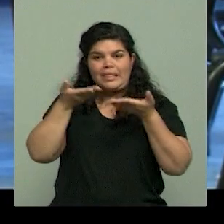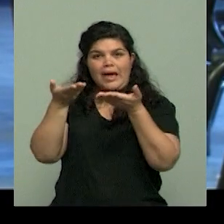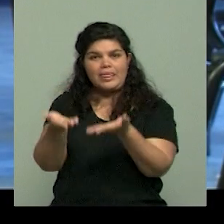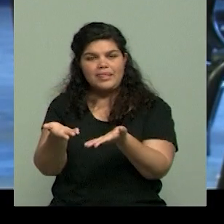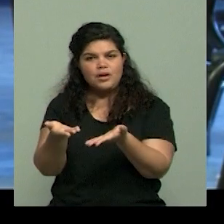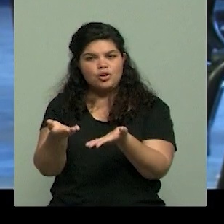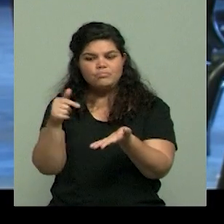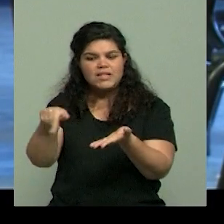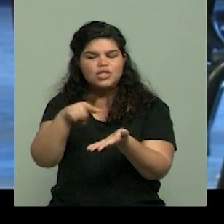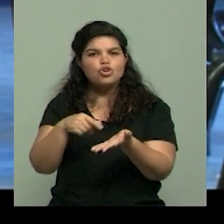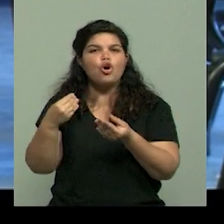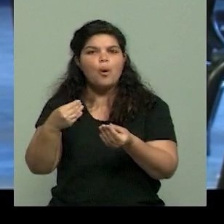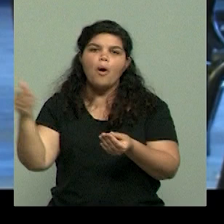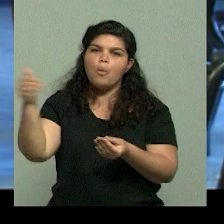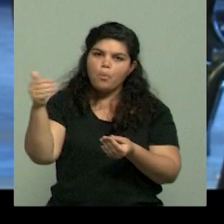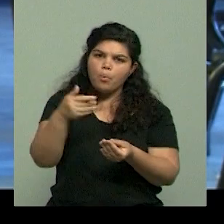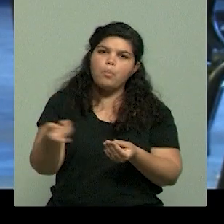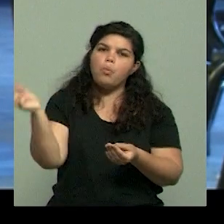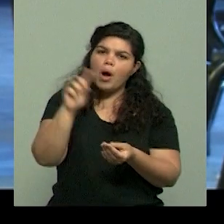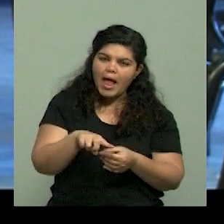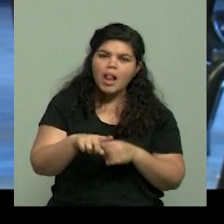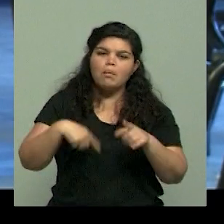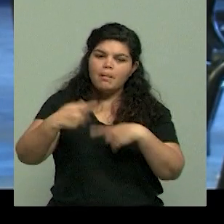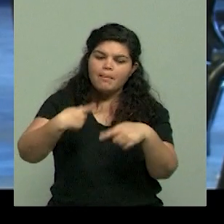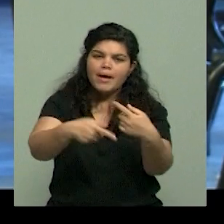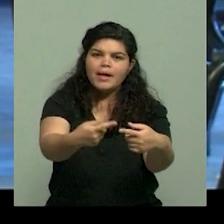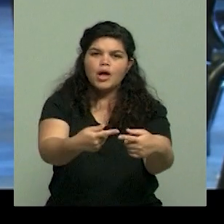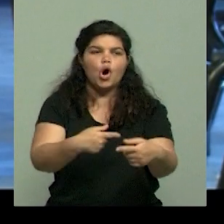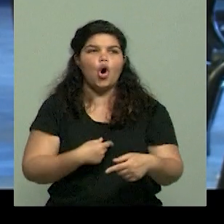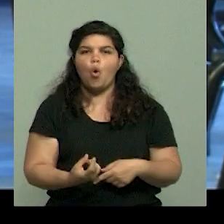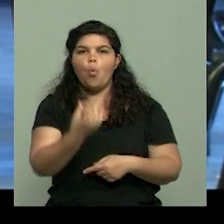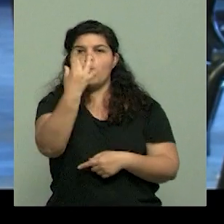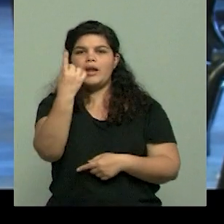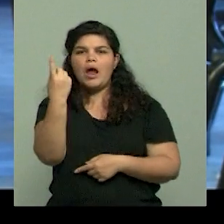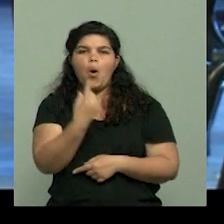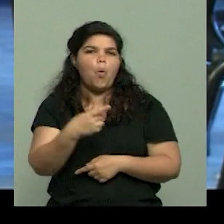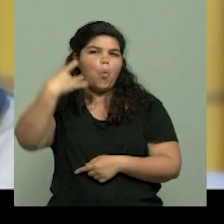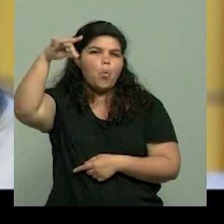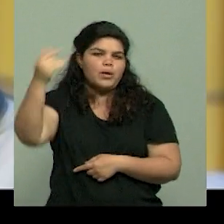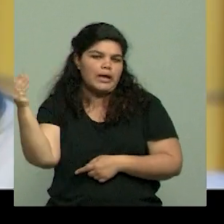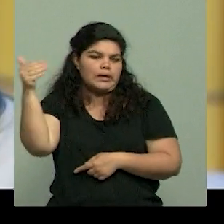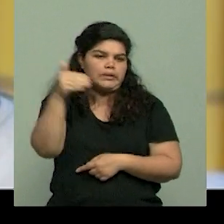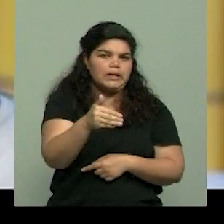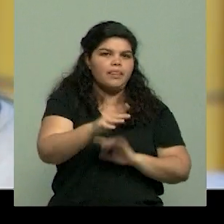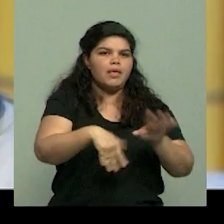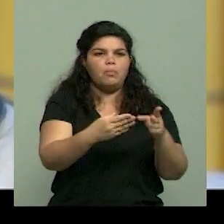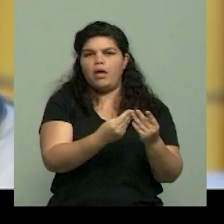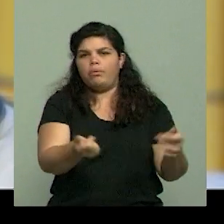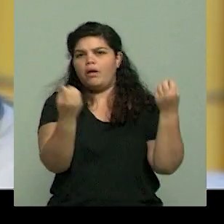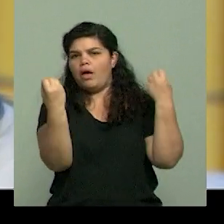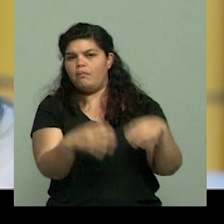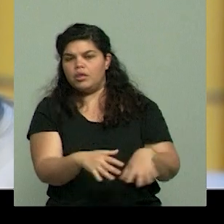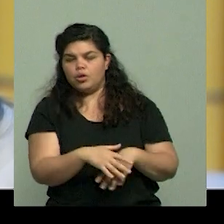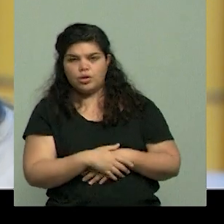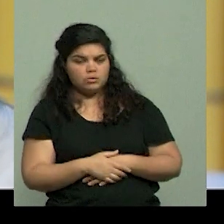volver, continuarlos hasta que se terminen? ¿Pasan una sola vez? ¿Cómo es el tema? Generalmente suelen tener buena